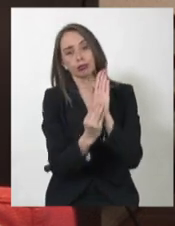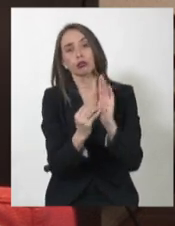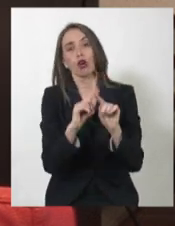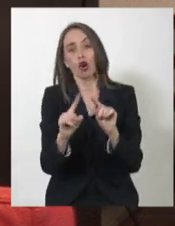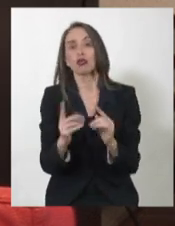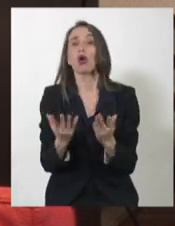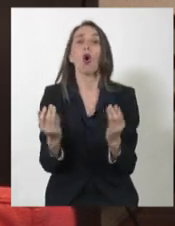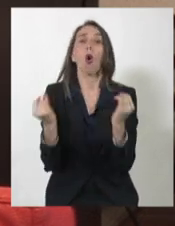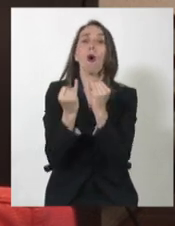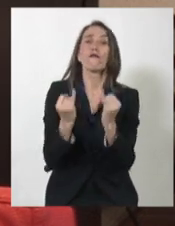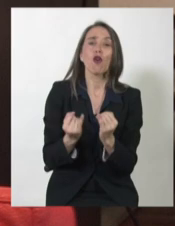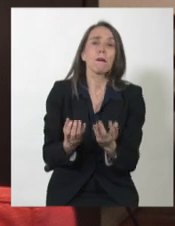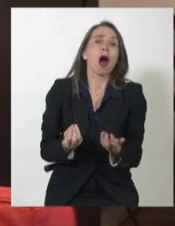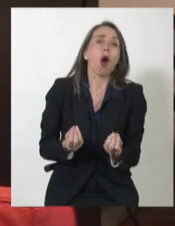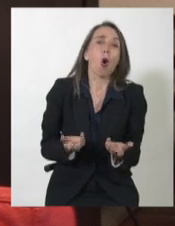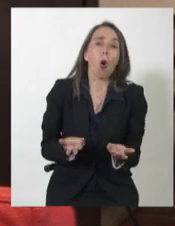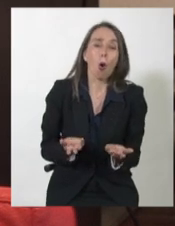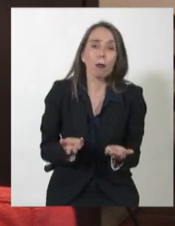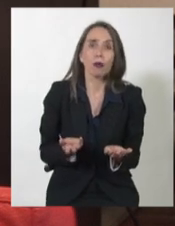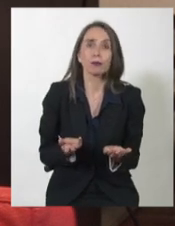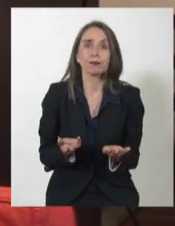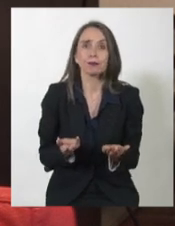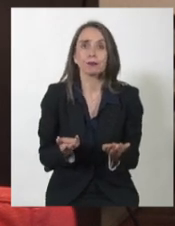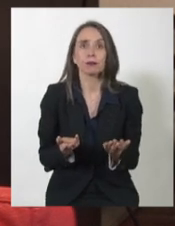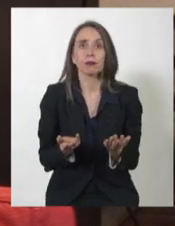Ahora, la forma como se van a